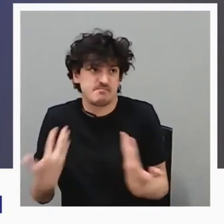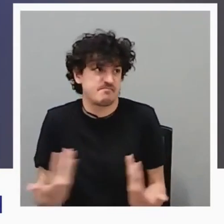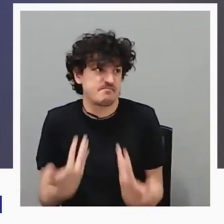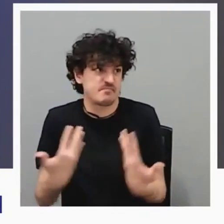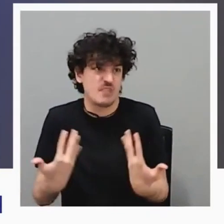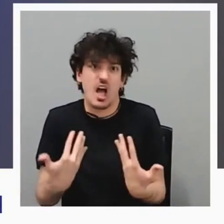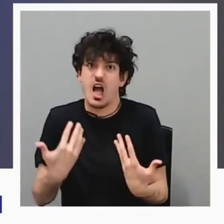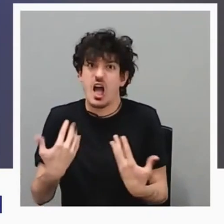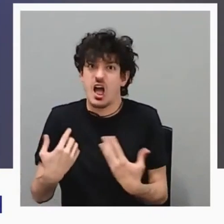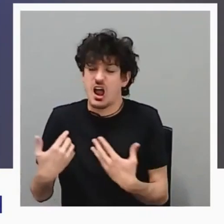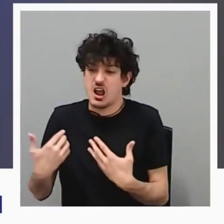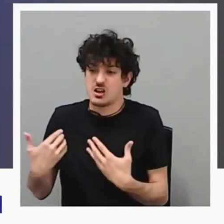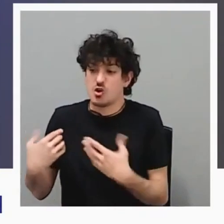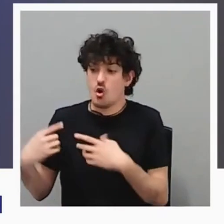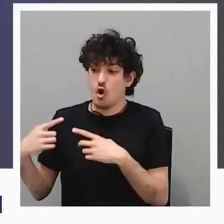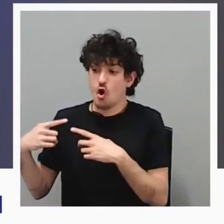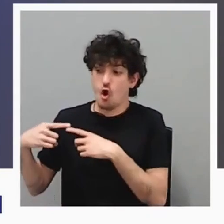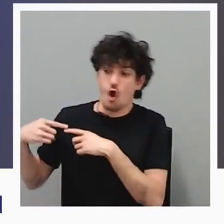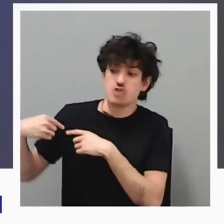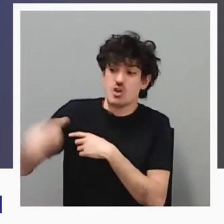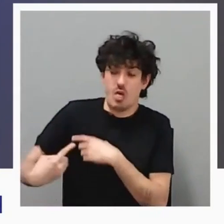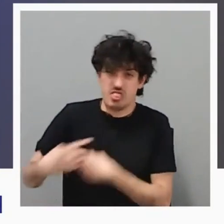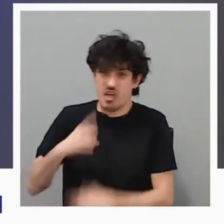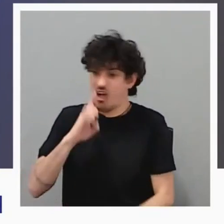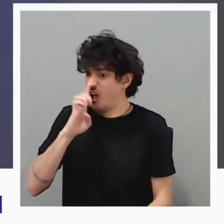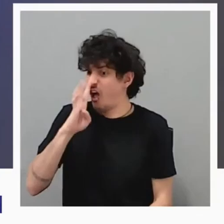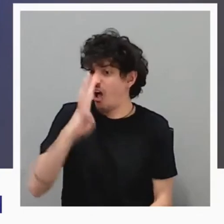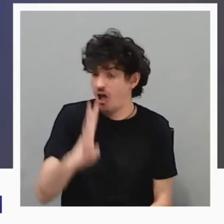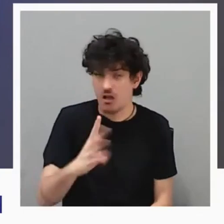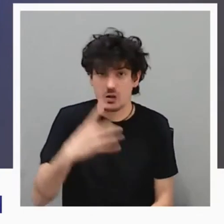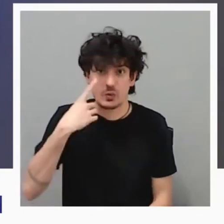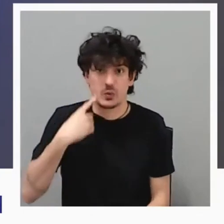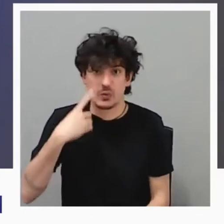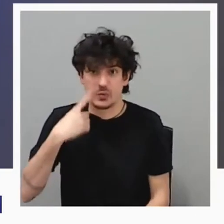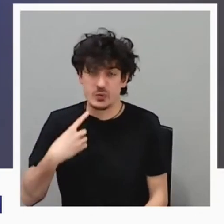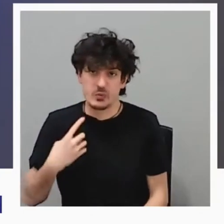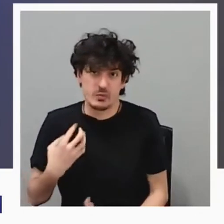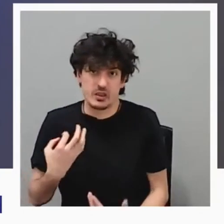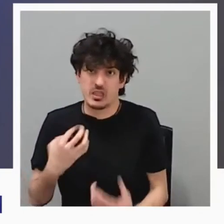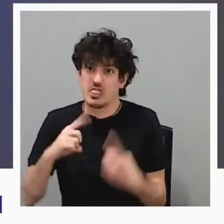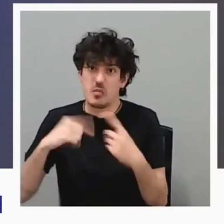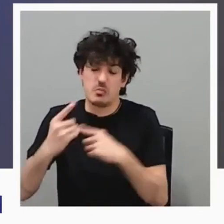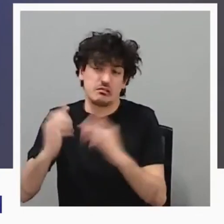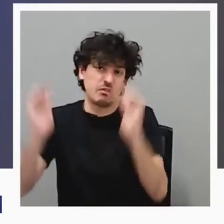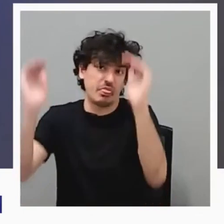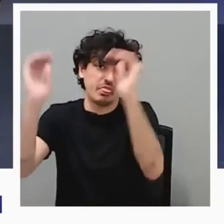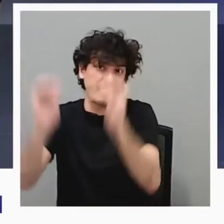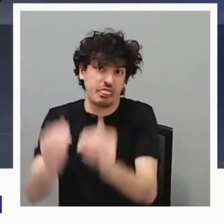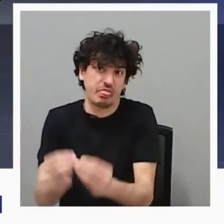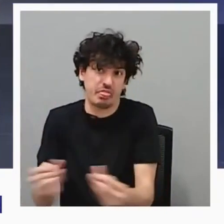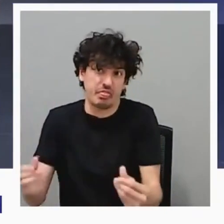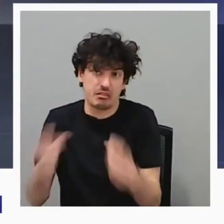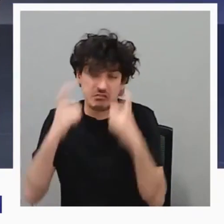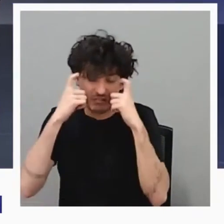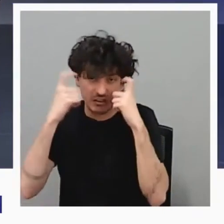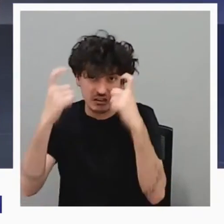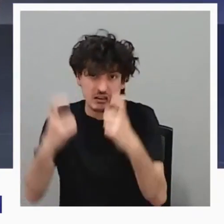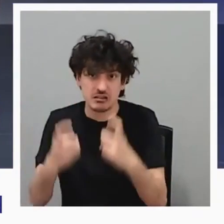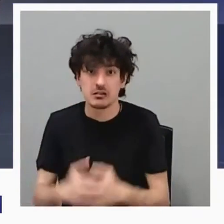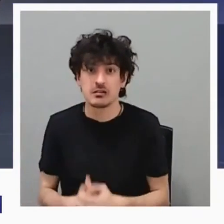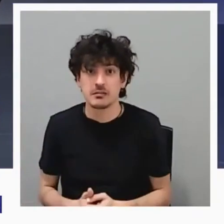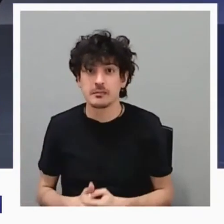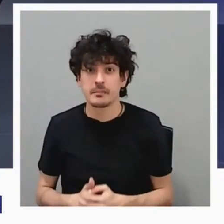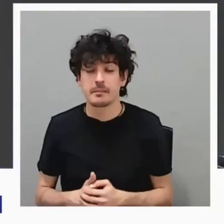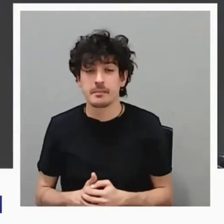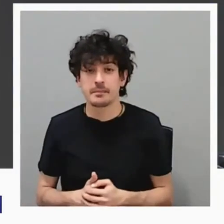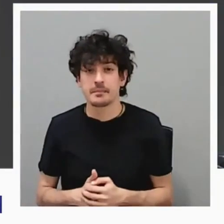consecuencias en los próximos años, seguro. Y luego paliarlo. Decía Juan anteriormente que hay hechos que de alguna manera realizan un efecto batidora